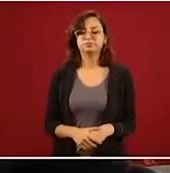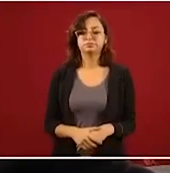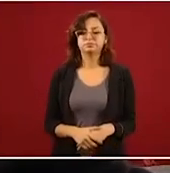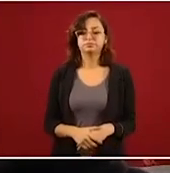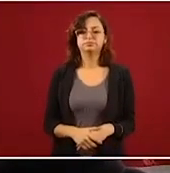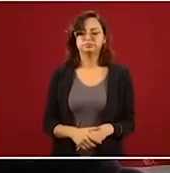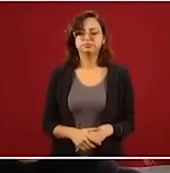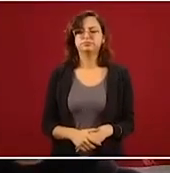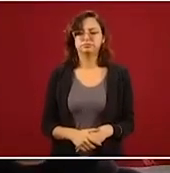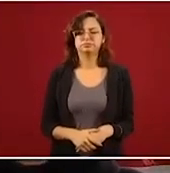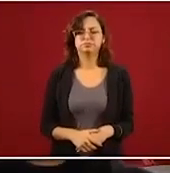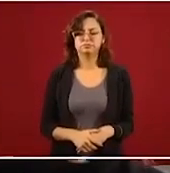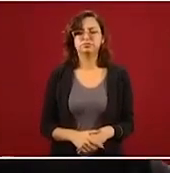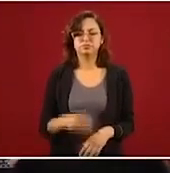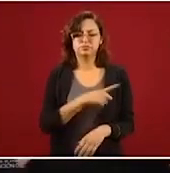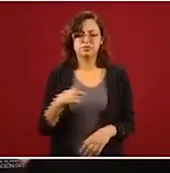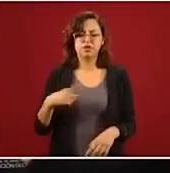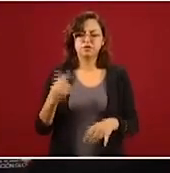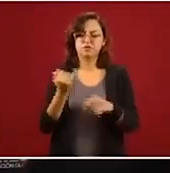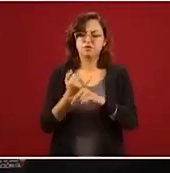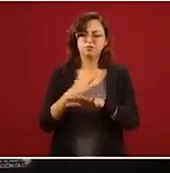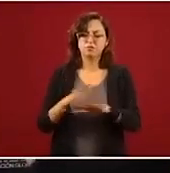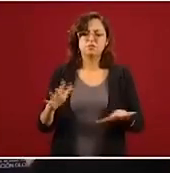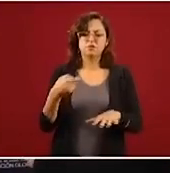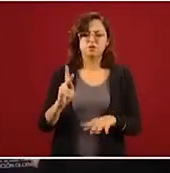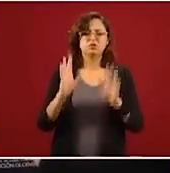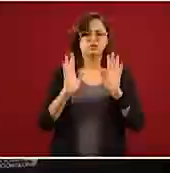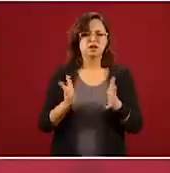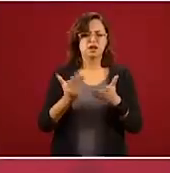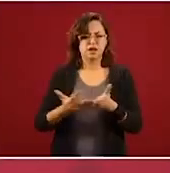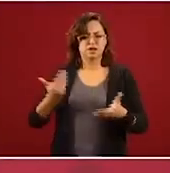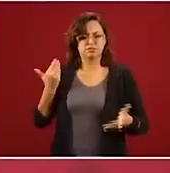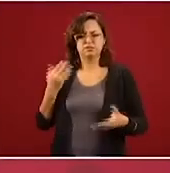ya se dio a conocer,